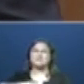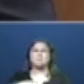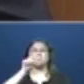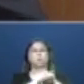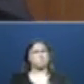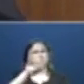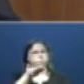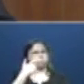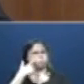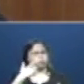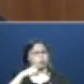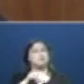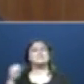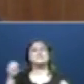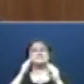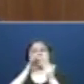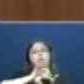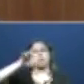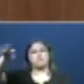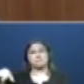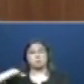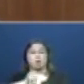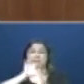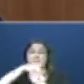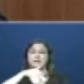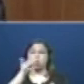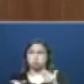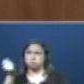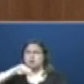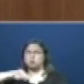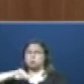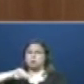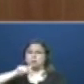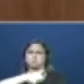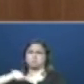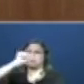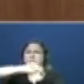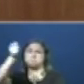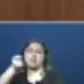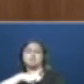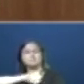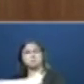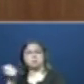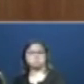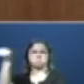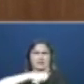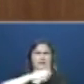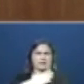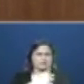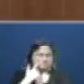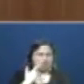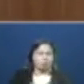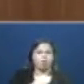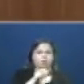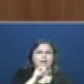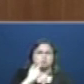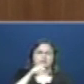que pese a ser menos numerosos en Castilla y león que en el conjunto de España de acuerdo con los datos que recientemente hecho públicos el colegio